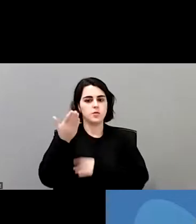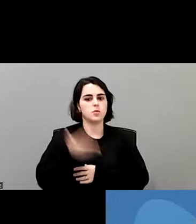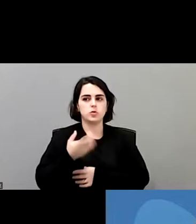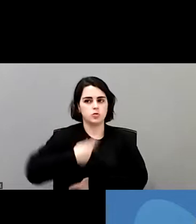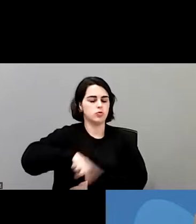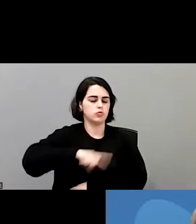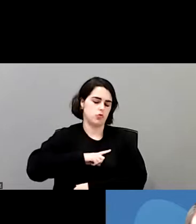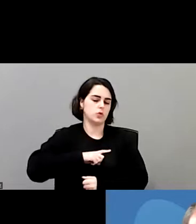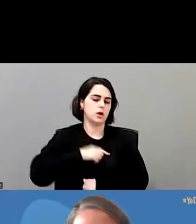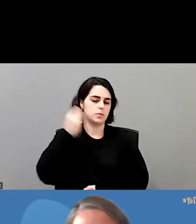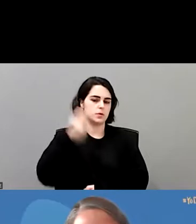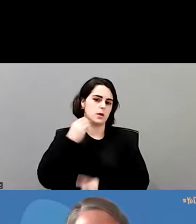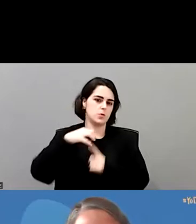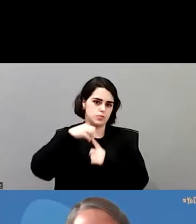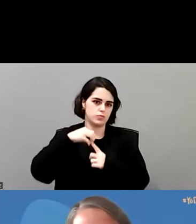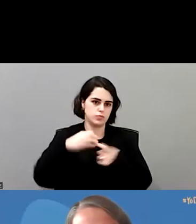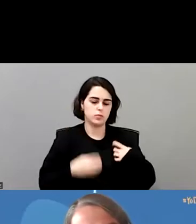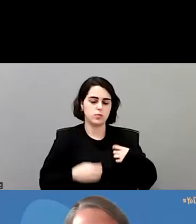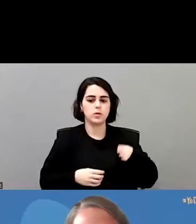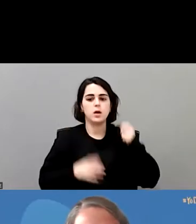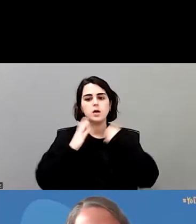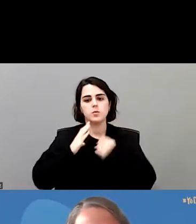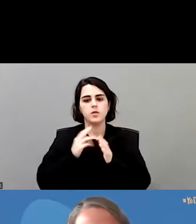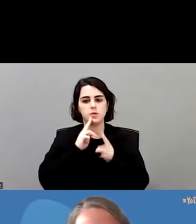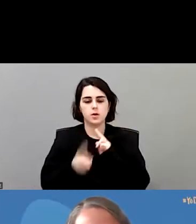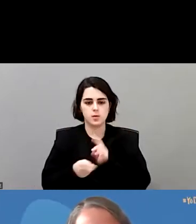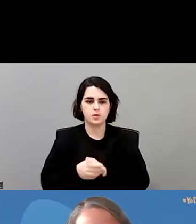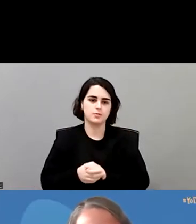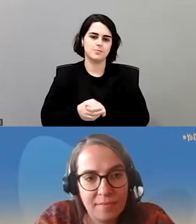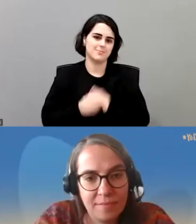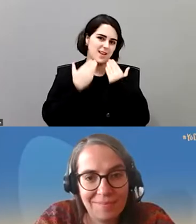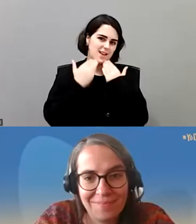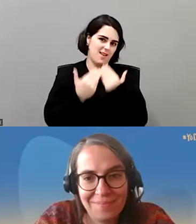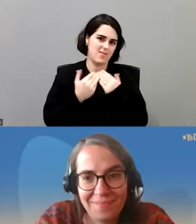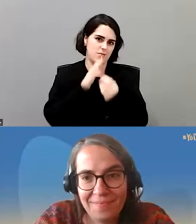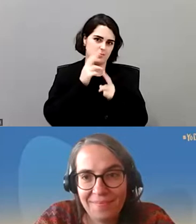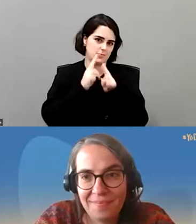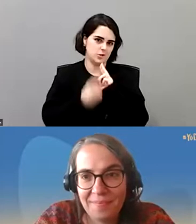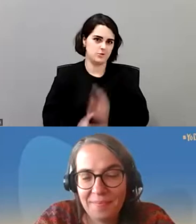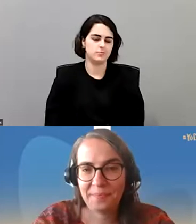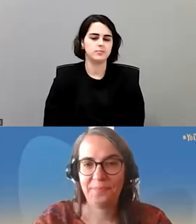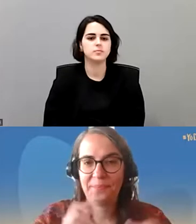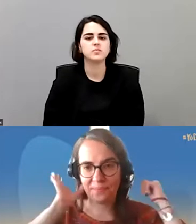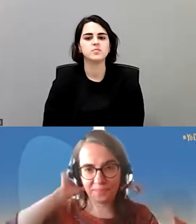¿vale? Que lo respondáis. Os lo agradecemos.